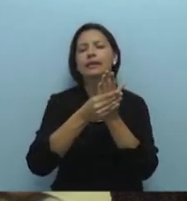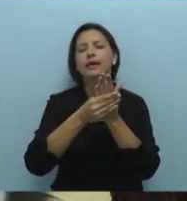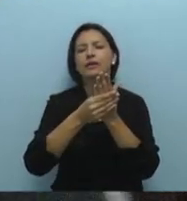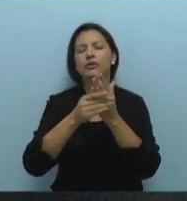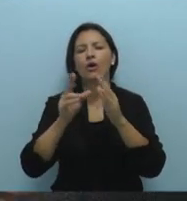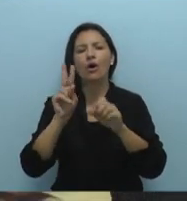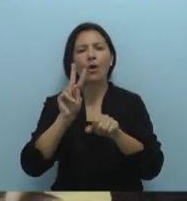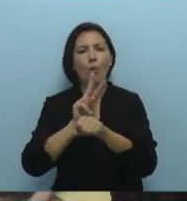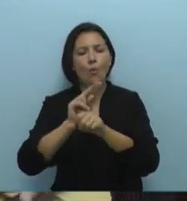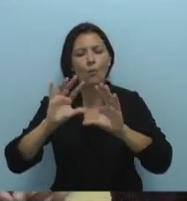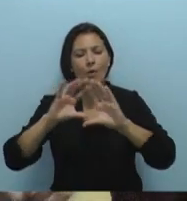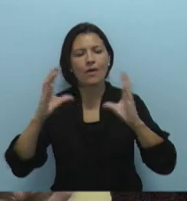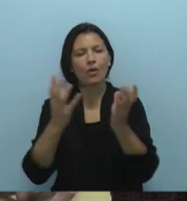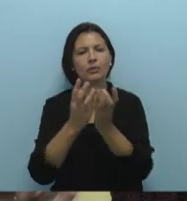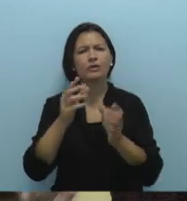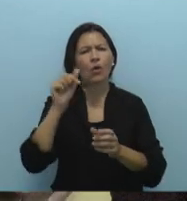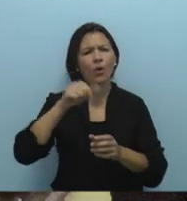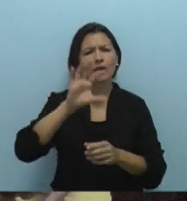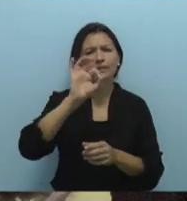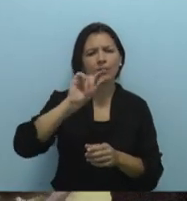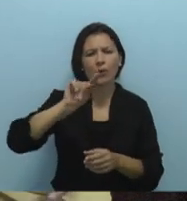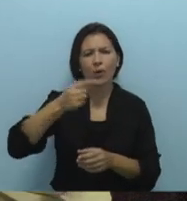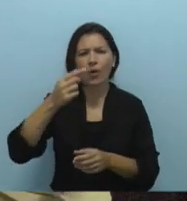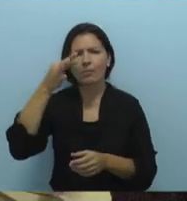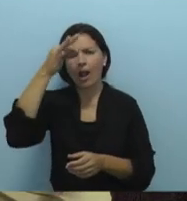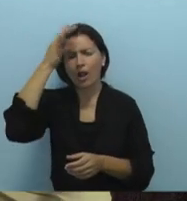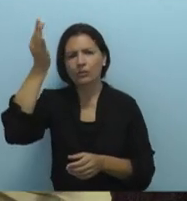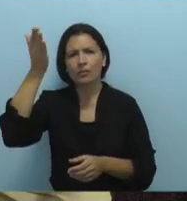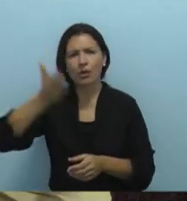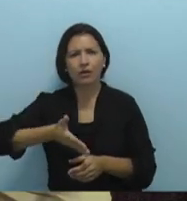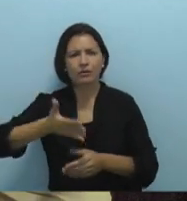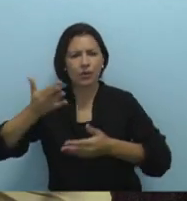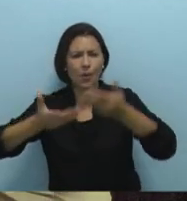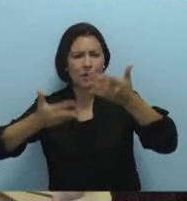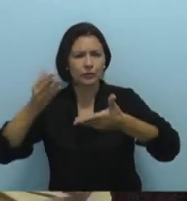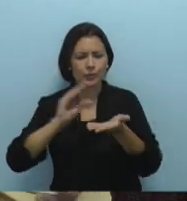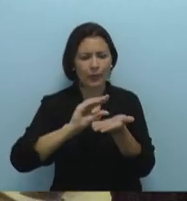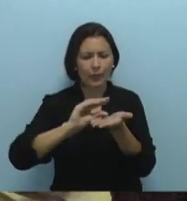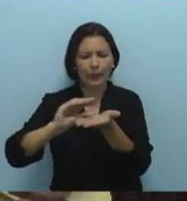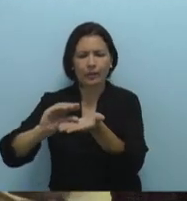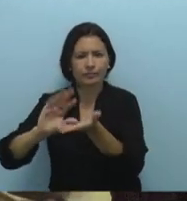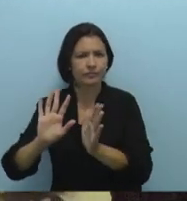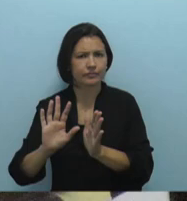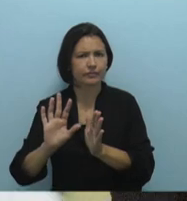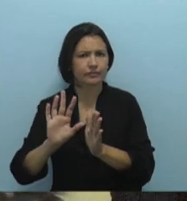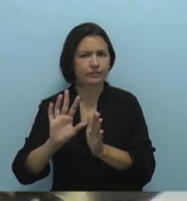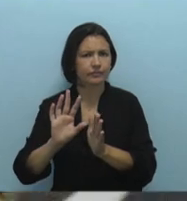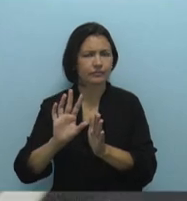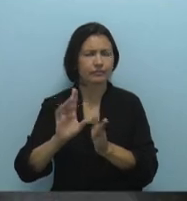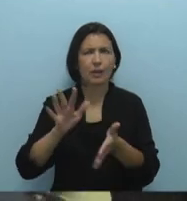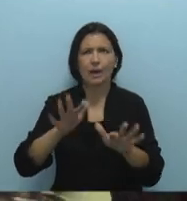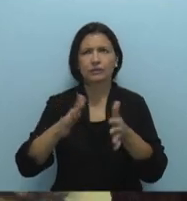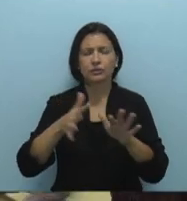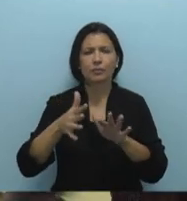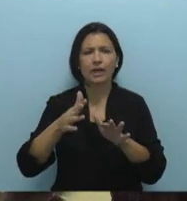Fe tiene el 0,12% del presupuesto, es decir, 12 centavos cada 100 pesos.